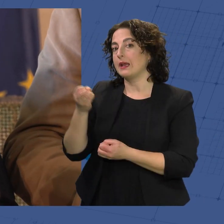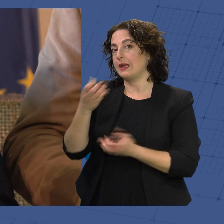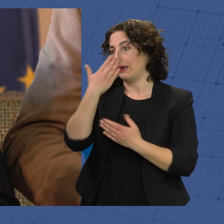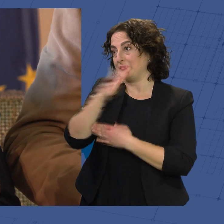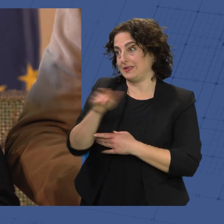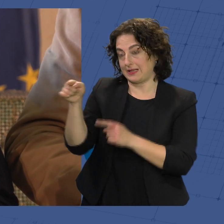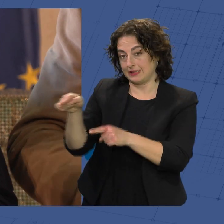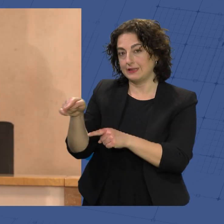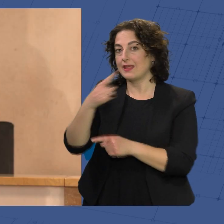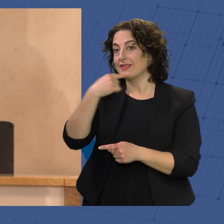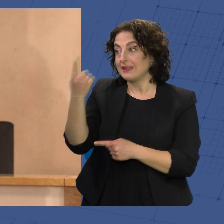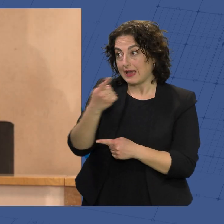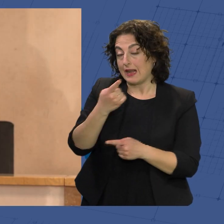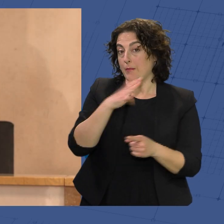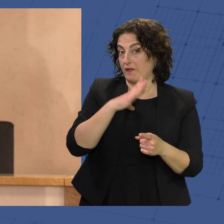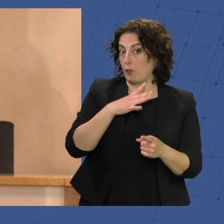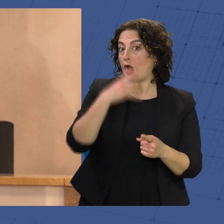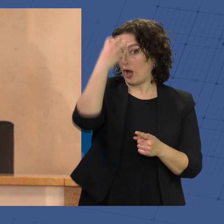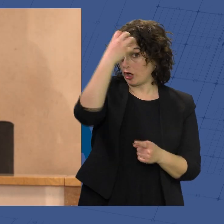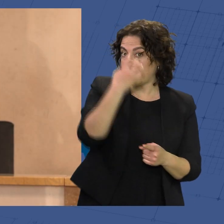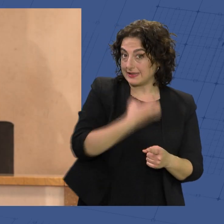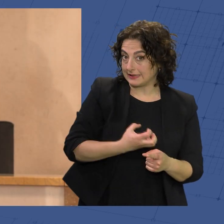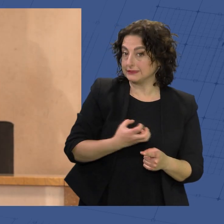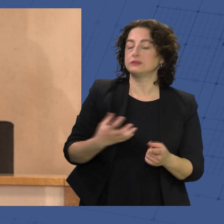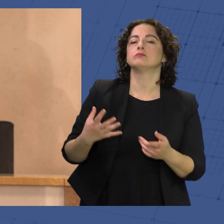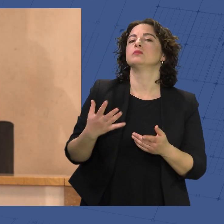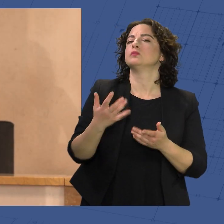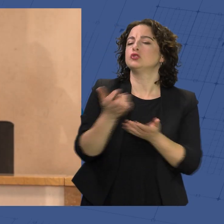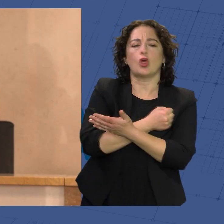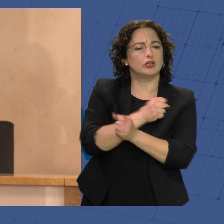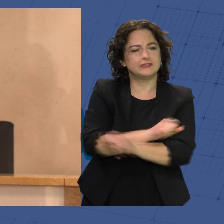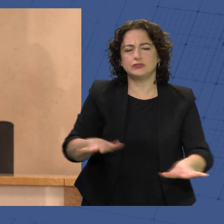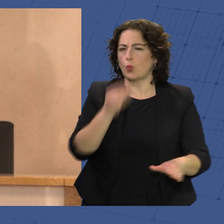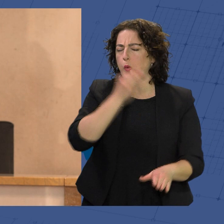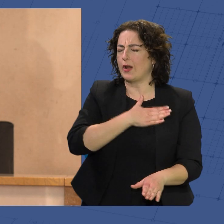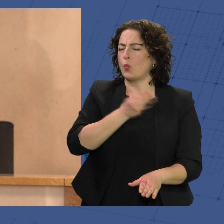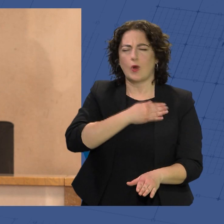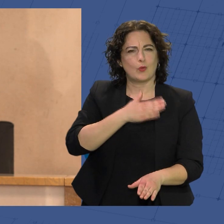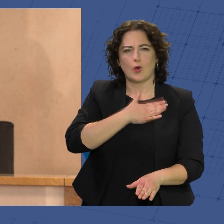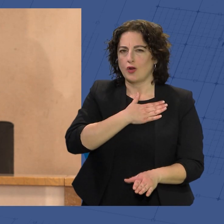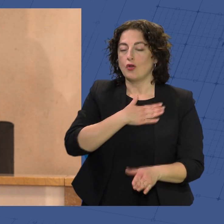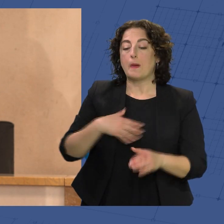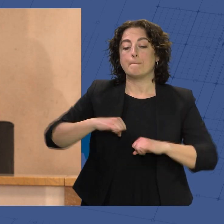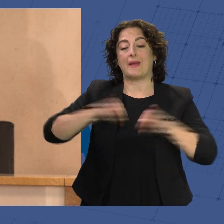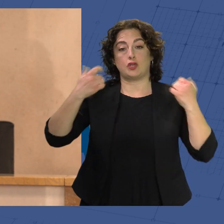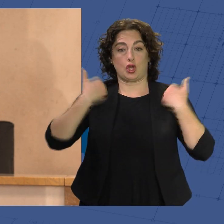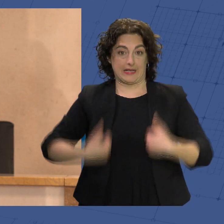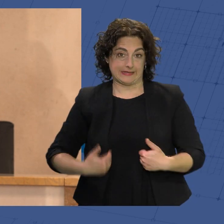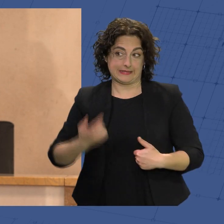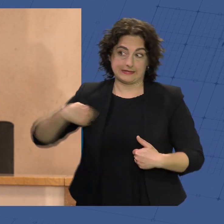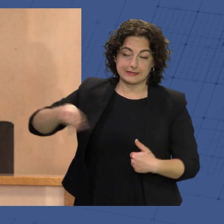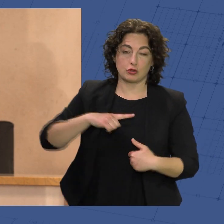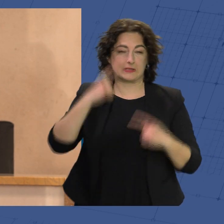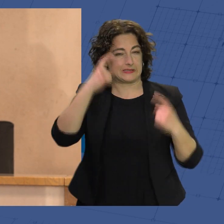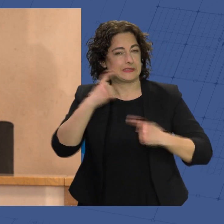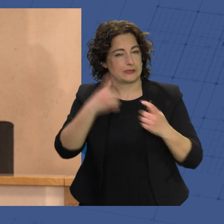majestades de nuestra parte que todos los niños de Almería han sido muy, muy, muy, muy buenos, que los mayores nos hemos dejado